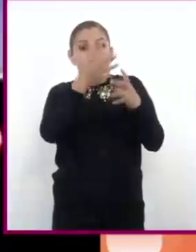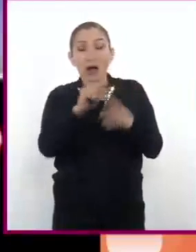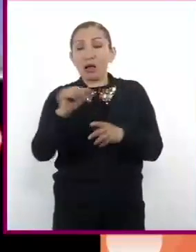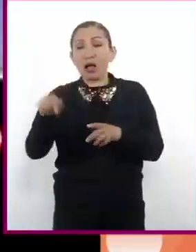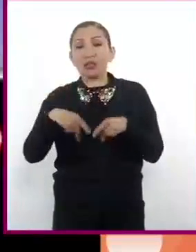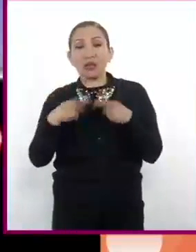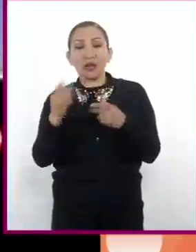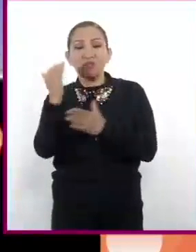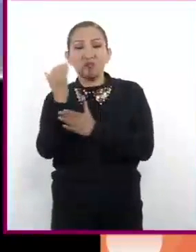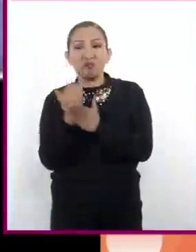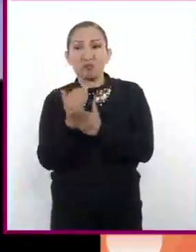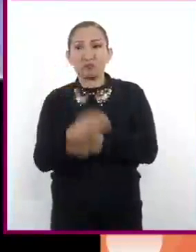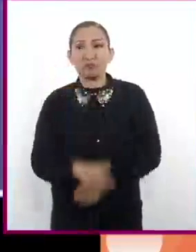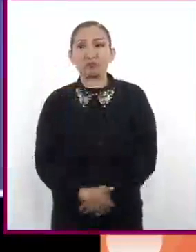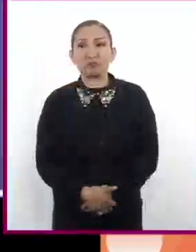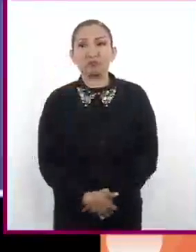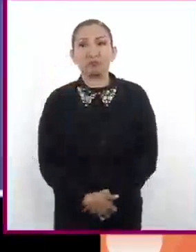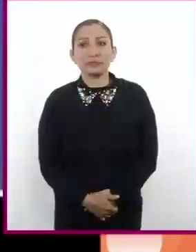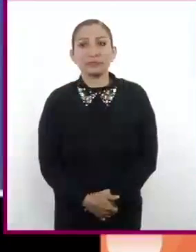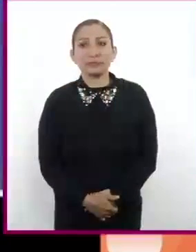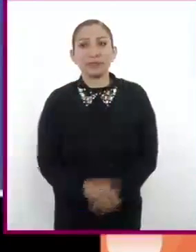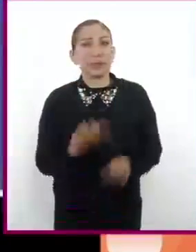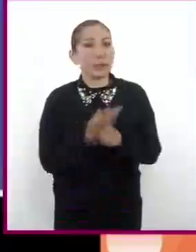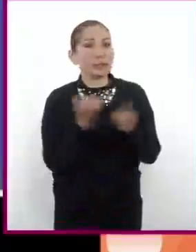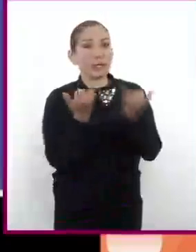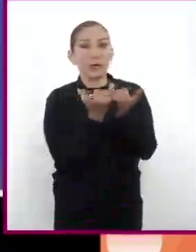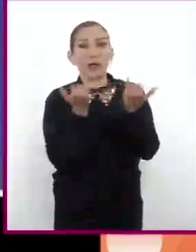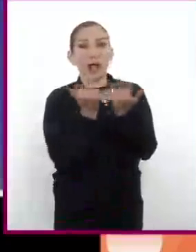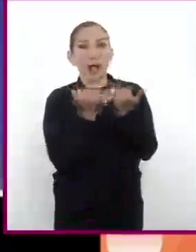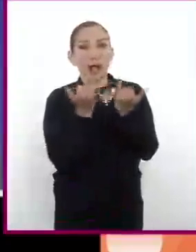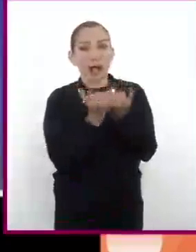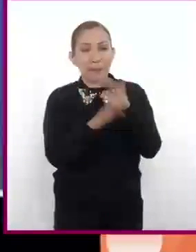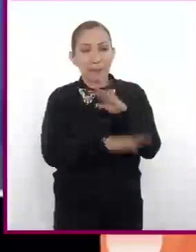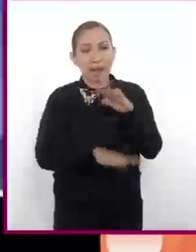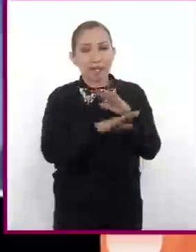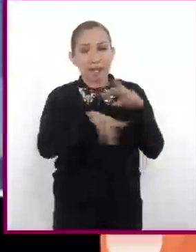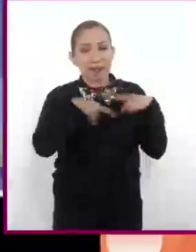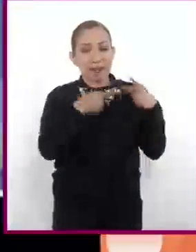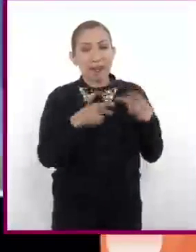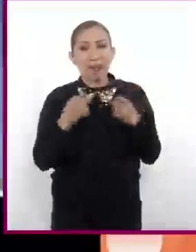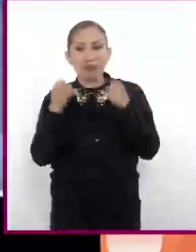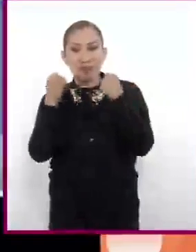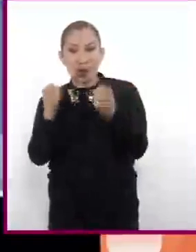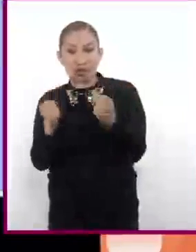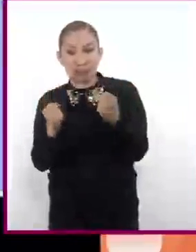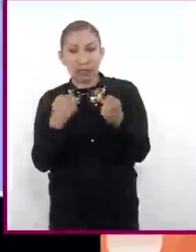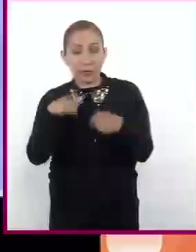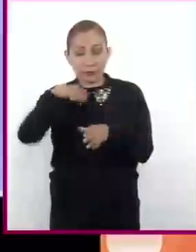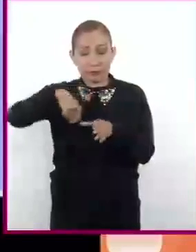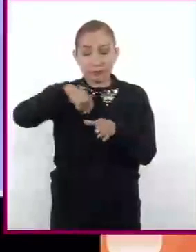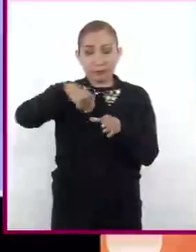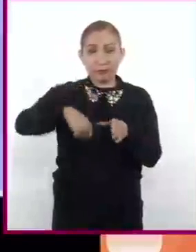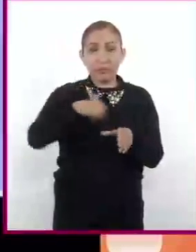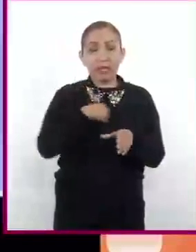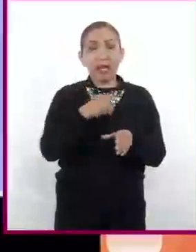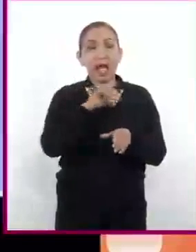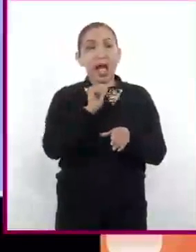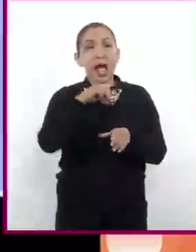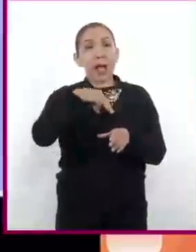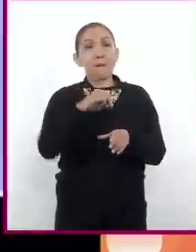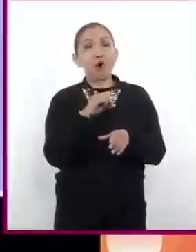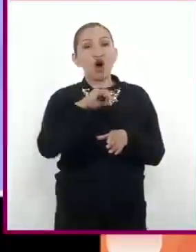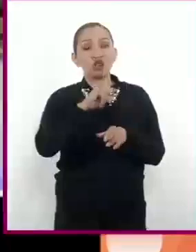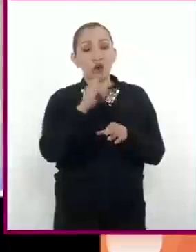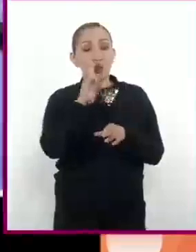que los débiles. Sucede lo mismo con respecto a las bases débiles y fuertes. En la disolución de hidróxido de amonio, el